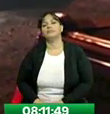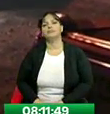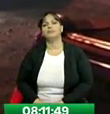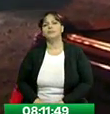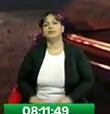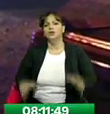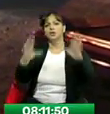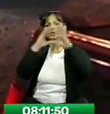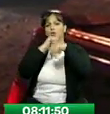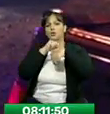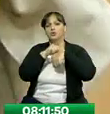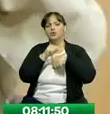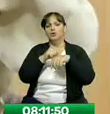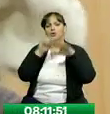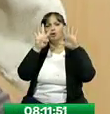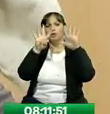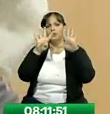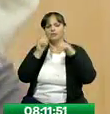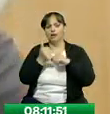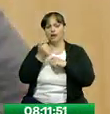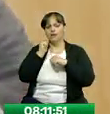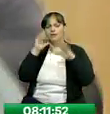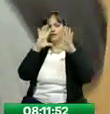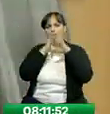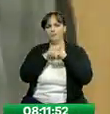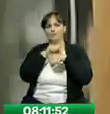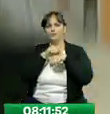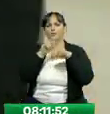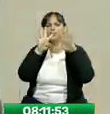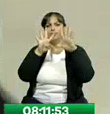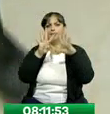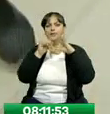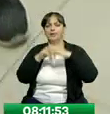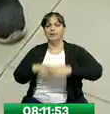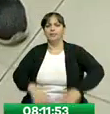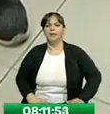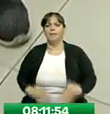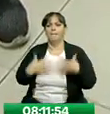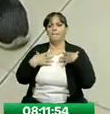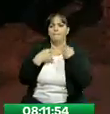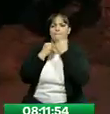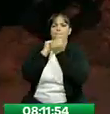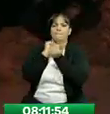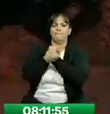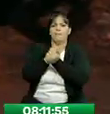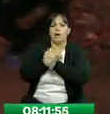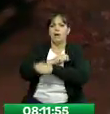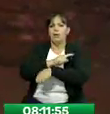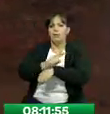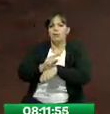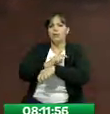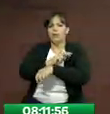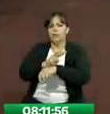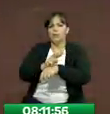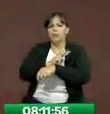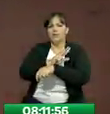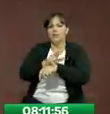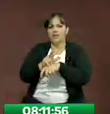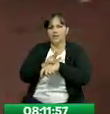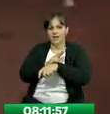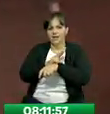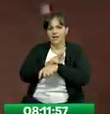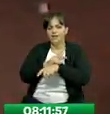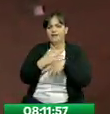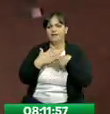21 horas del lunes y que permaneció secuestrado cerca de tres horas al final lo abandonaron